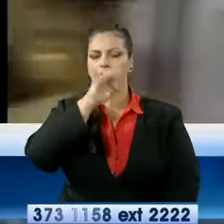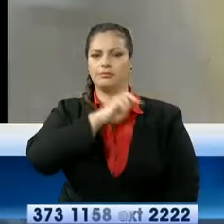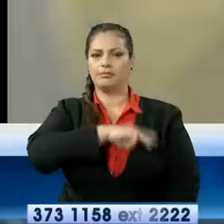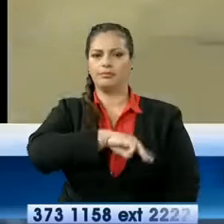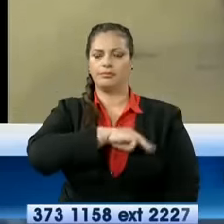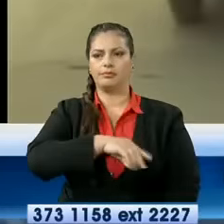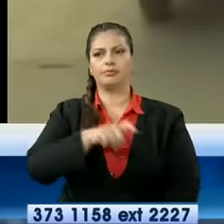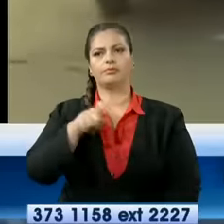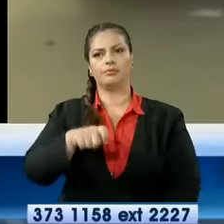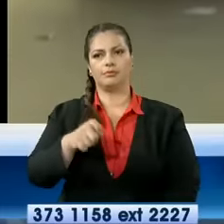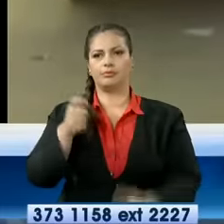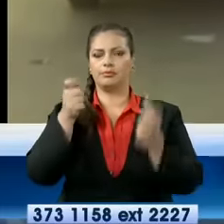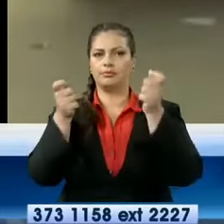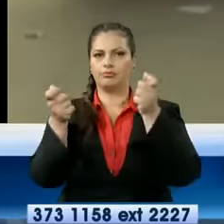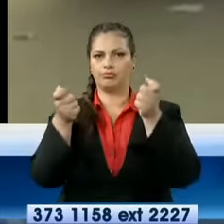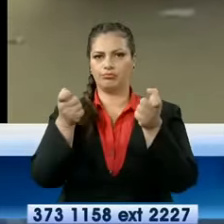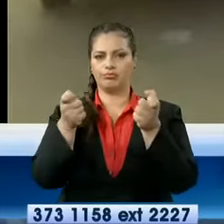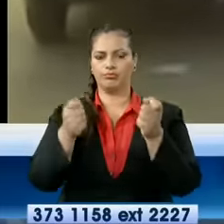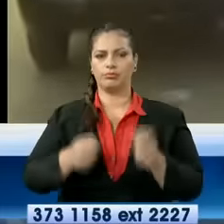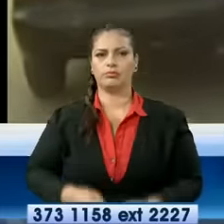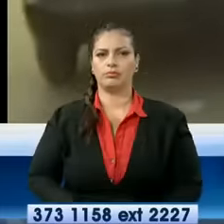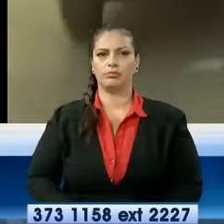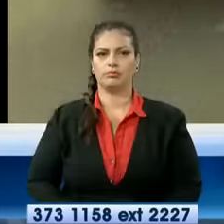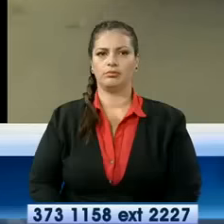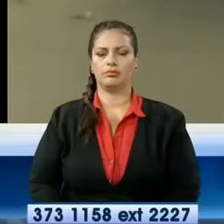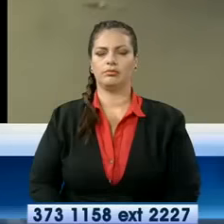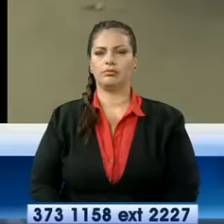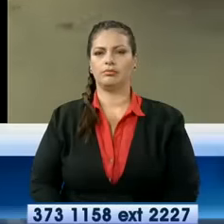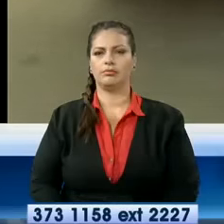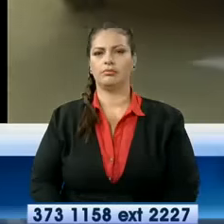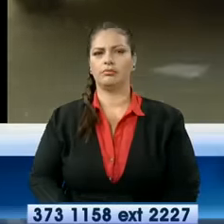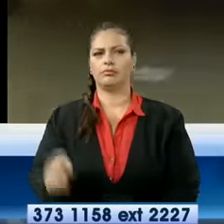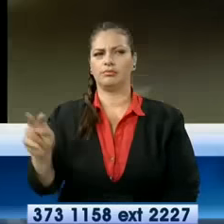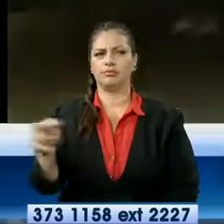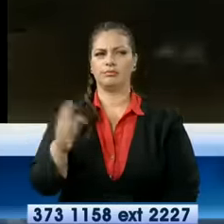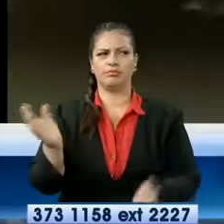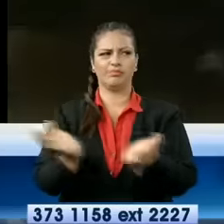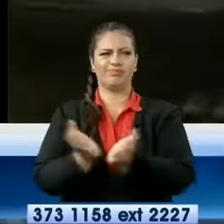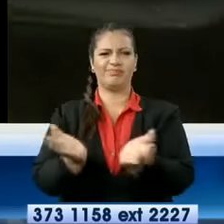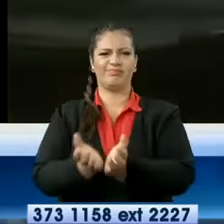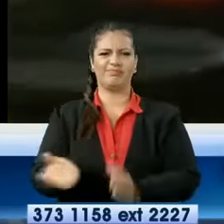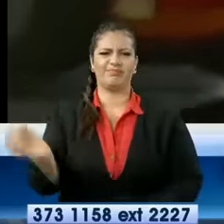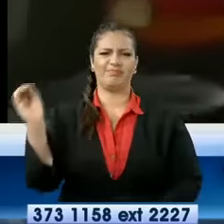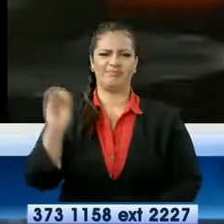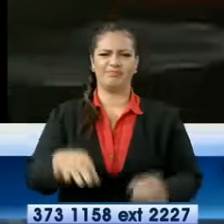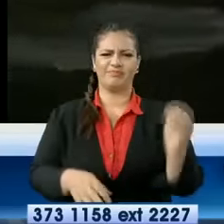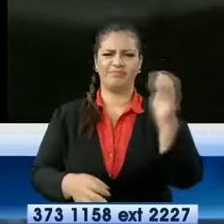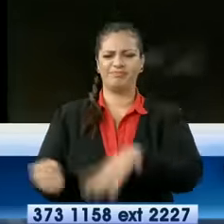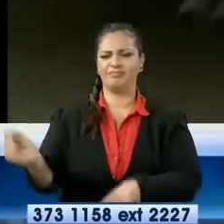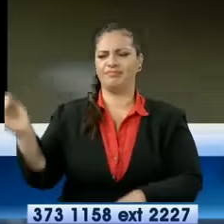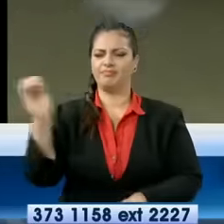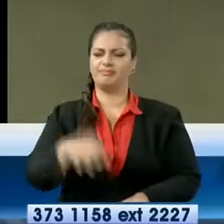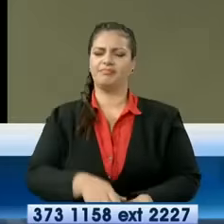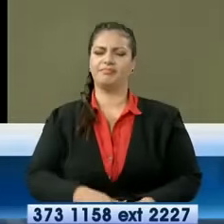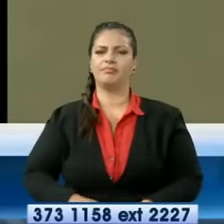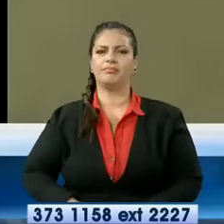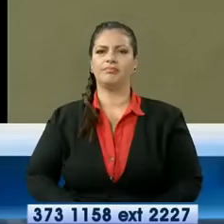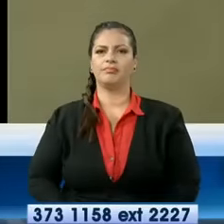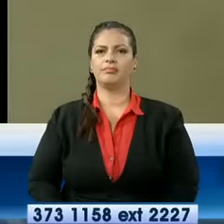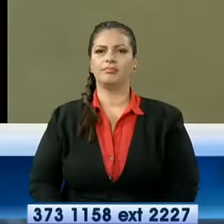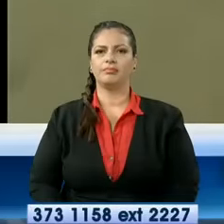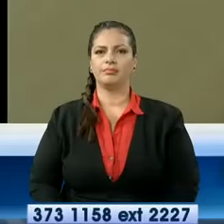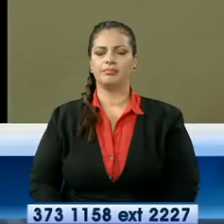la señora. Ah, también ese es otro inconveniente, basura por doquier. Basura por doquier, aquí